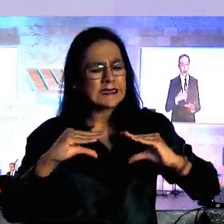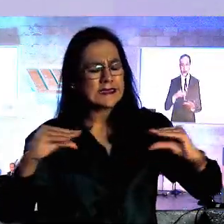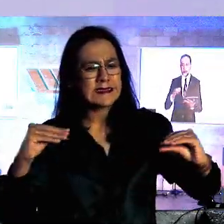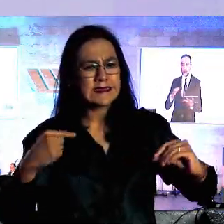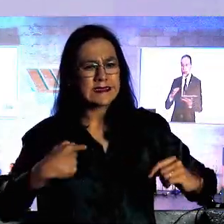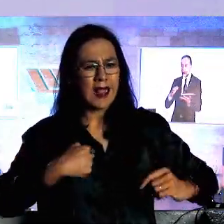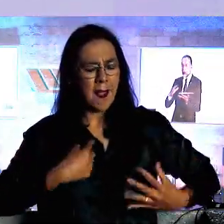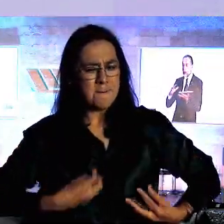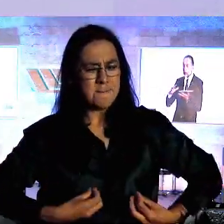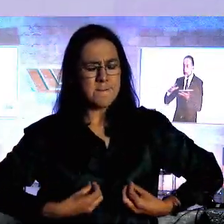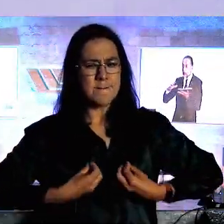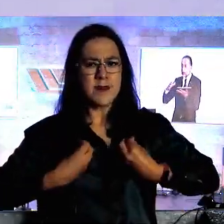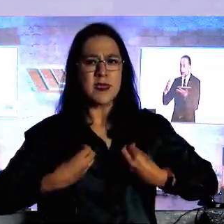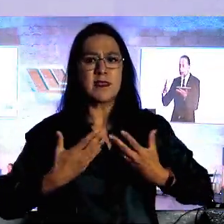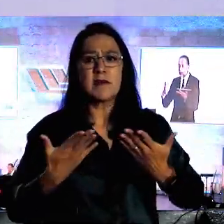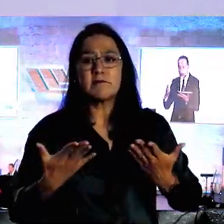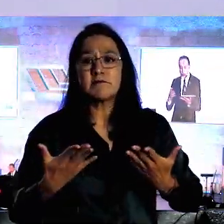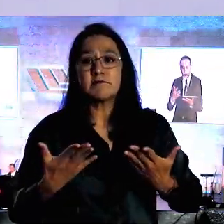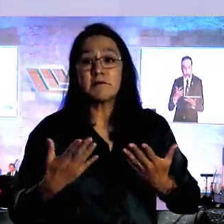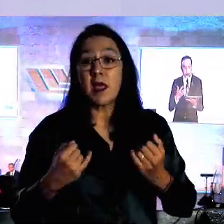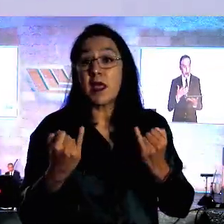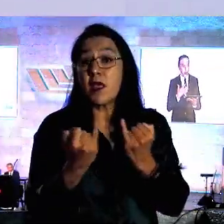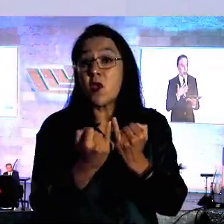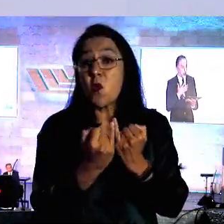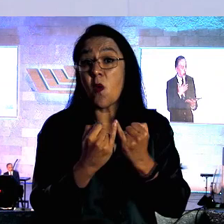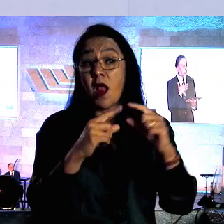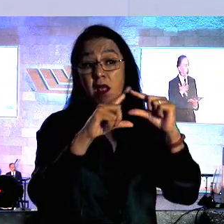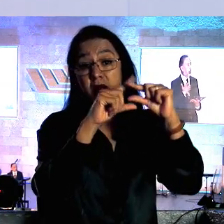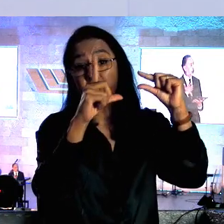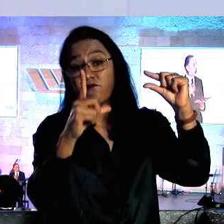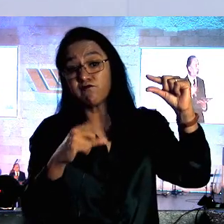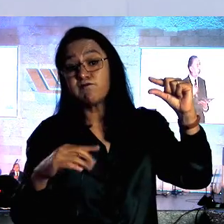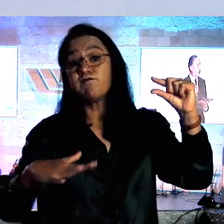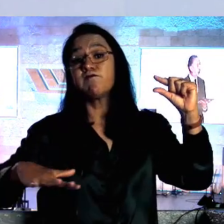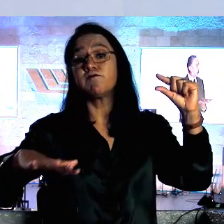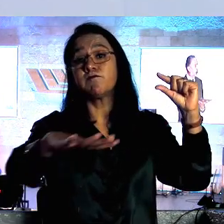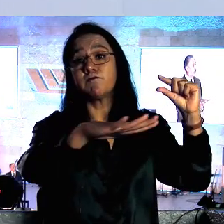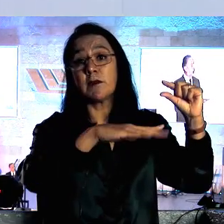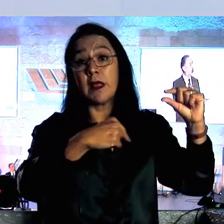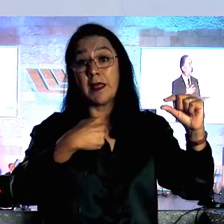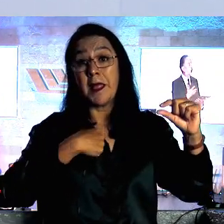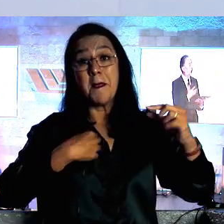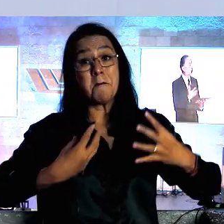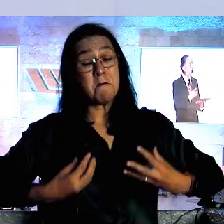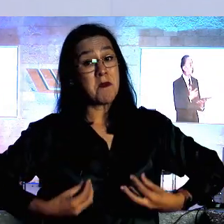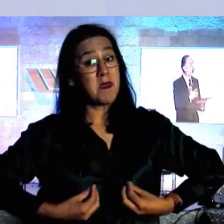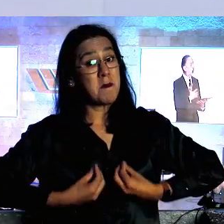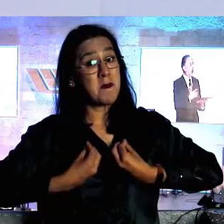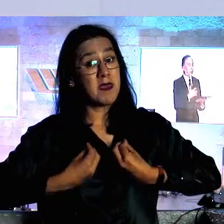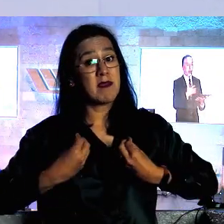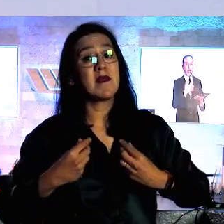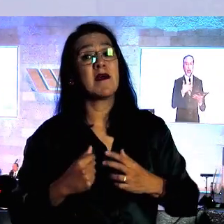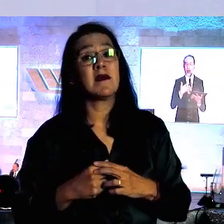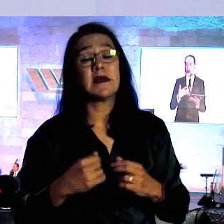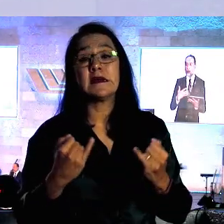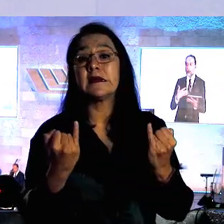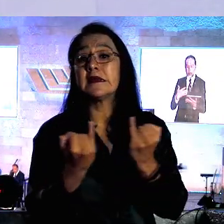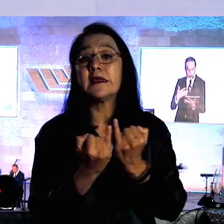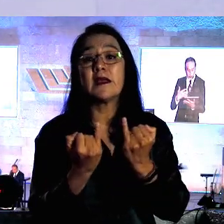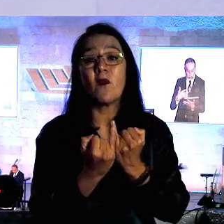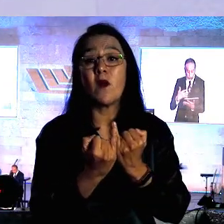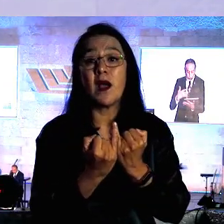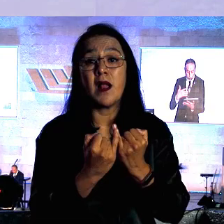vida así como lo vemos a nivel nacional a lo mejor la sequía en nuestra propia vida se debe a nuestro propio pecado